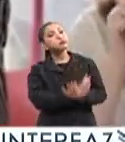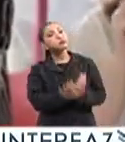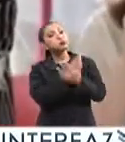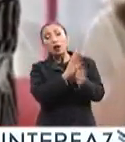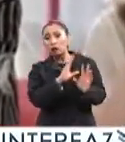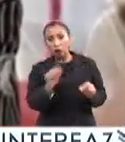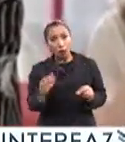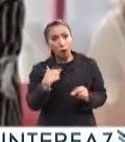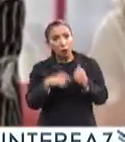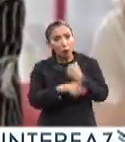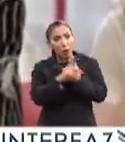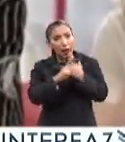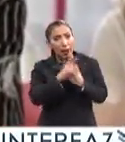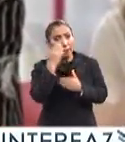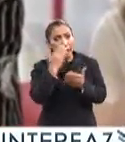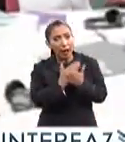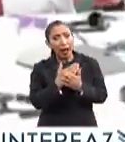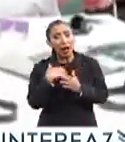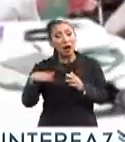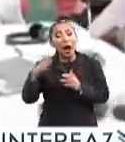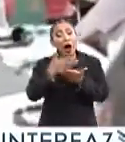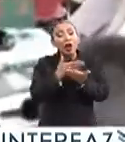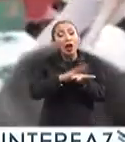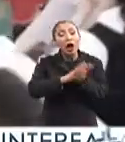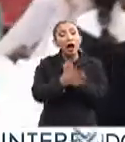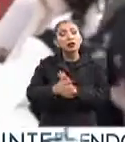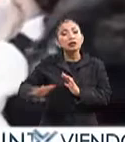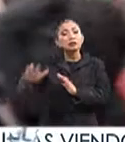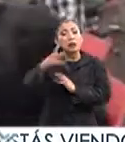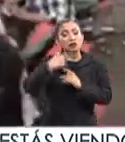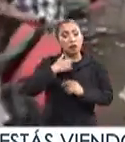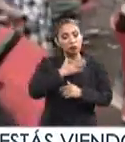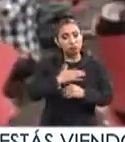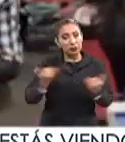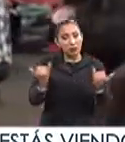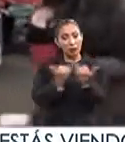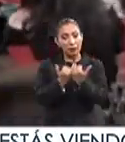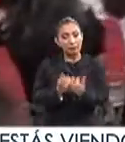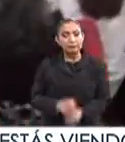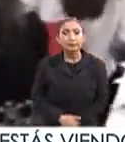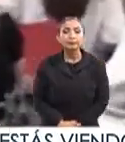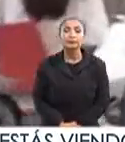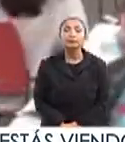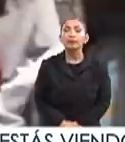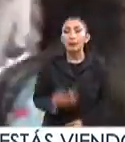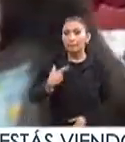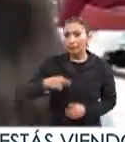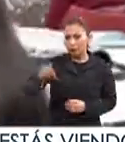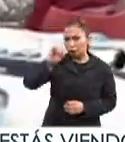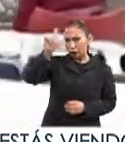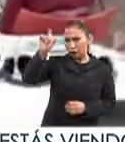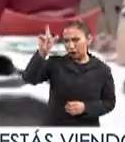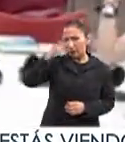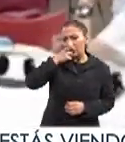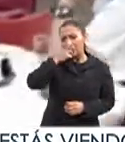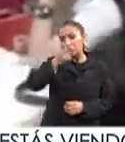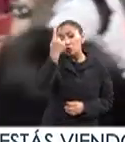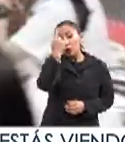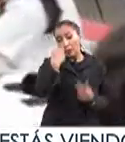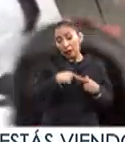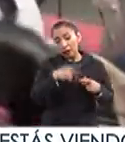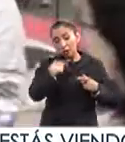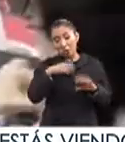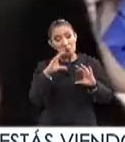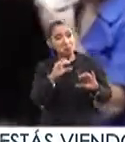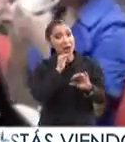los problemas que frenan el progreso hacia sociedades sostenibles, justas y equitativas. Los expertos coinciden en que una persona sin